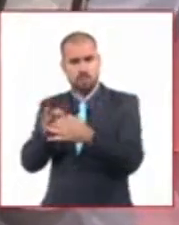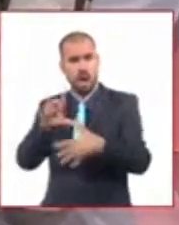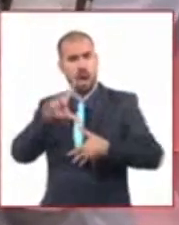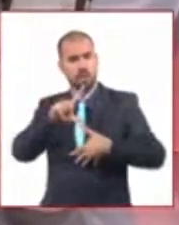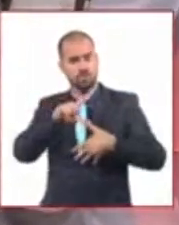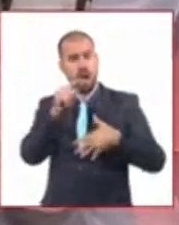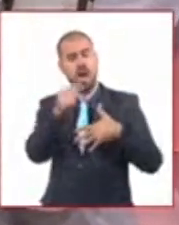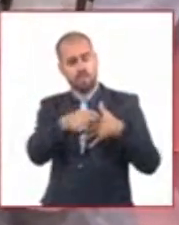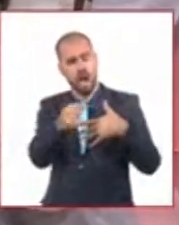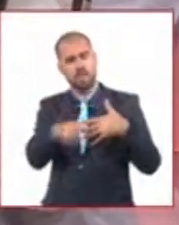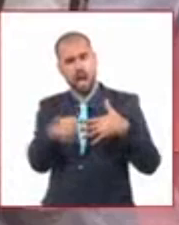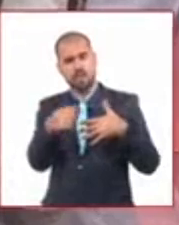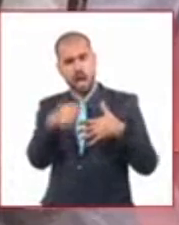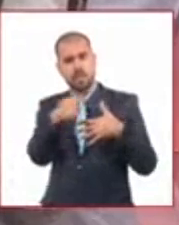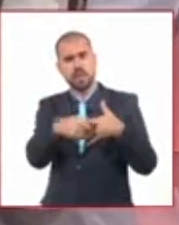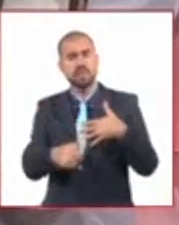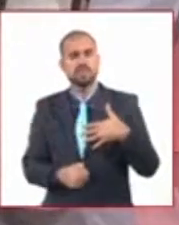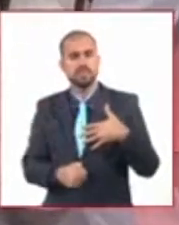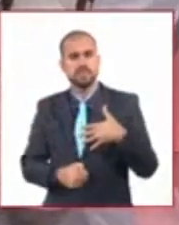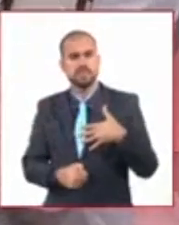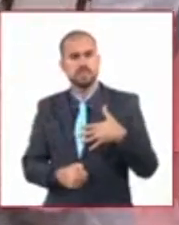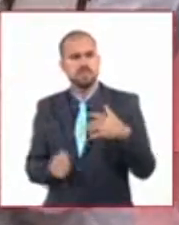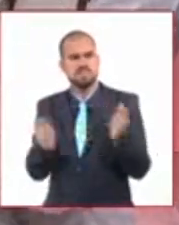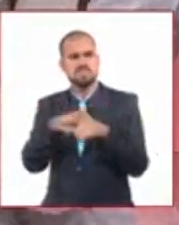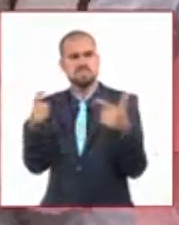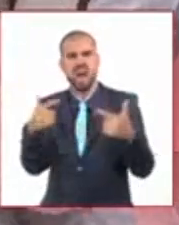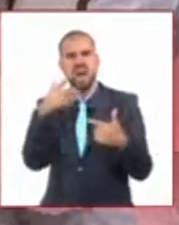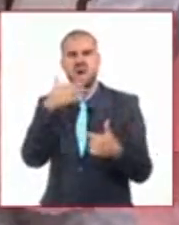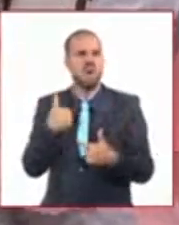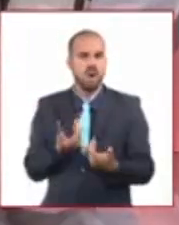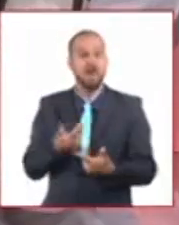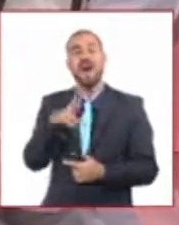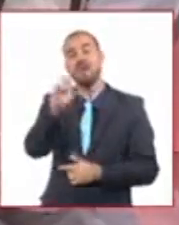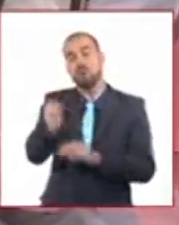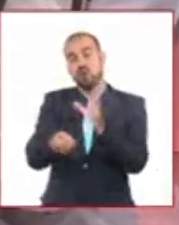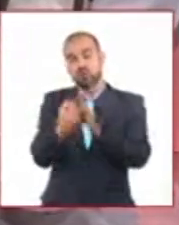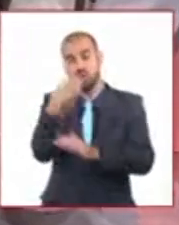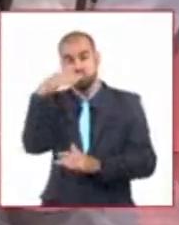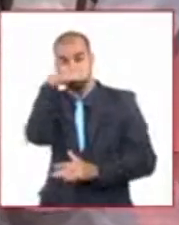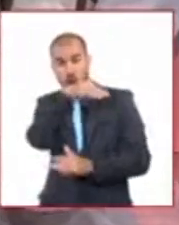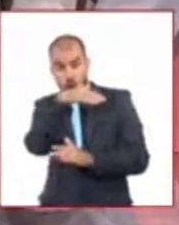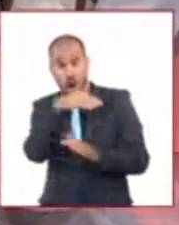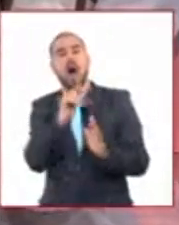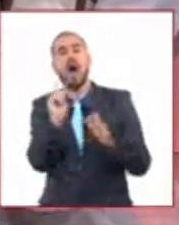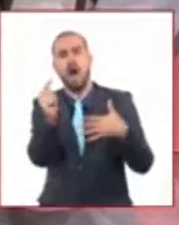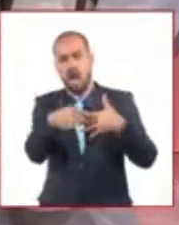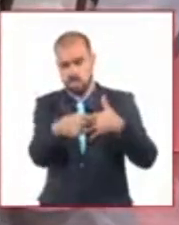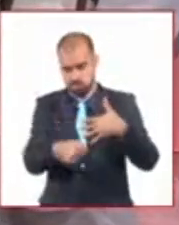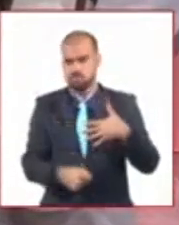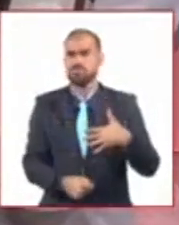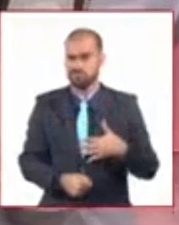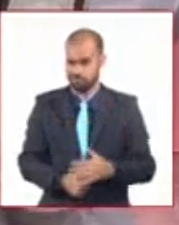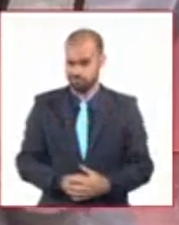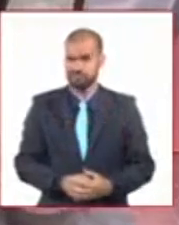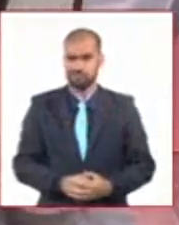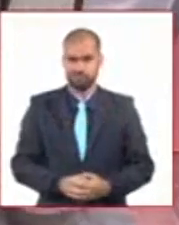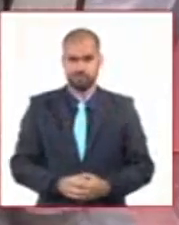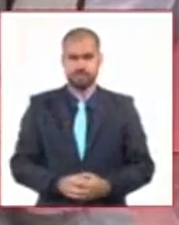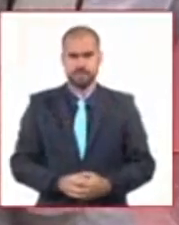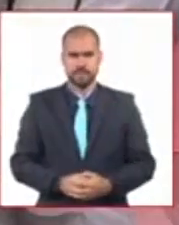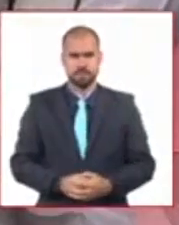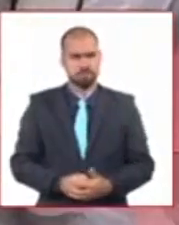especialmente incluso en cuestiones tecnológicas estamos hablando de una región que